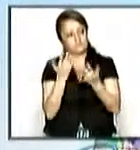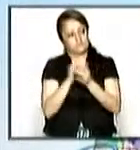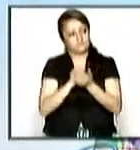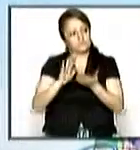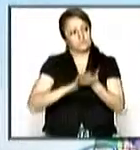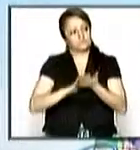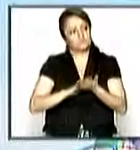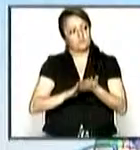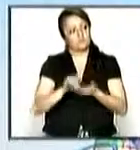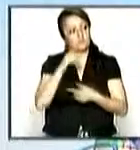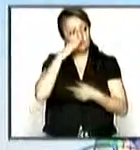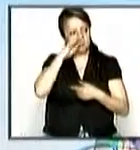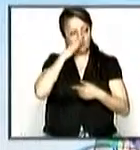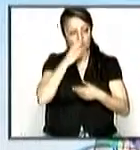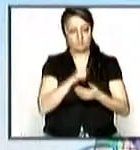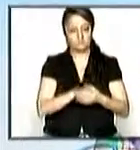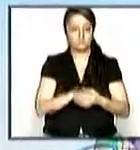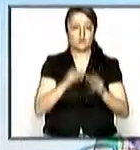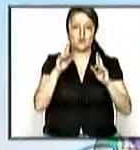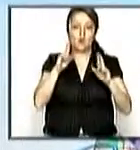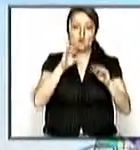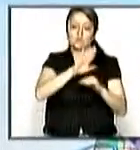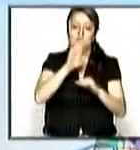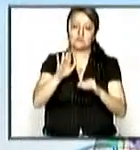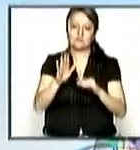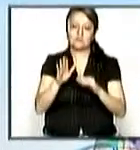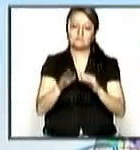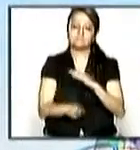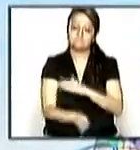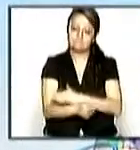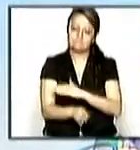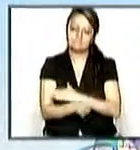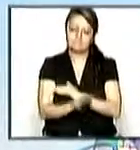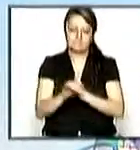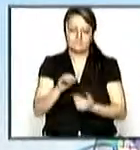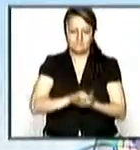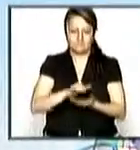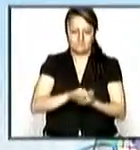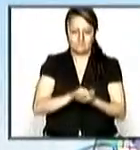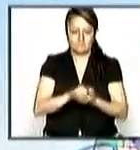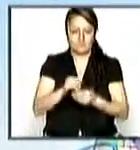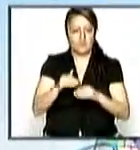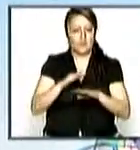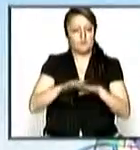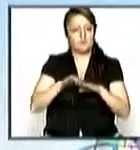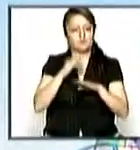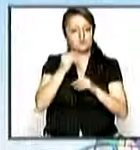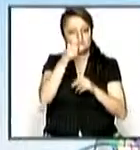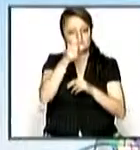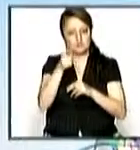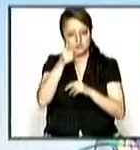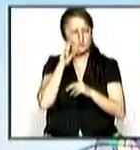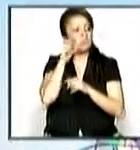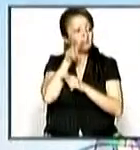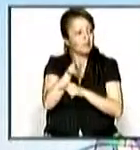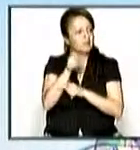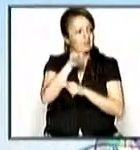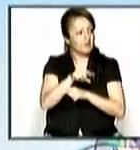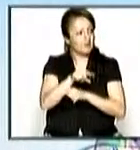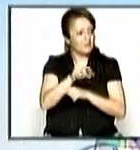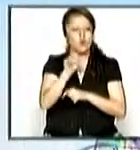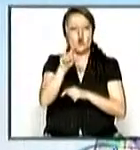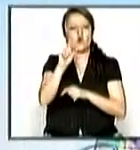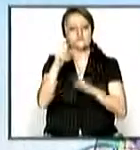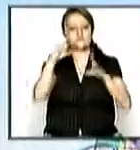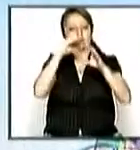esas inquietudes. Y ojalá sigan en audiencia con nosotros y inviten a muchas personas para que nos vean también a las 11